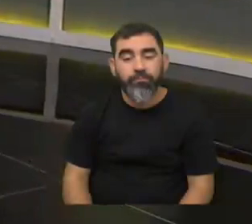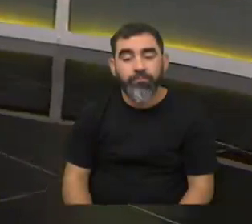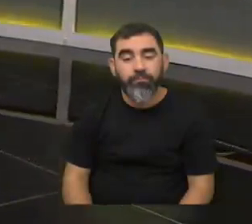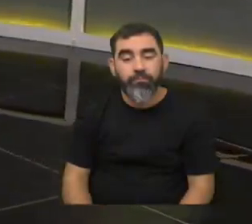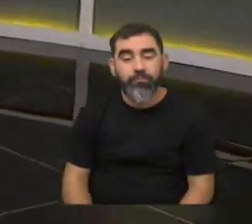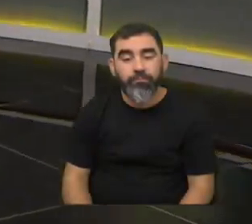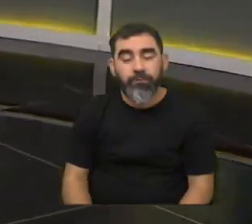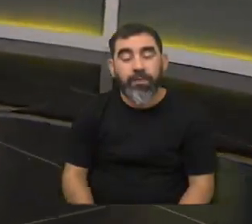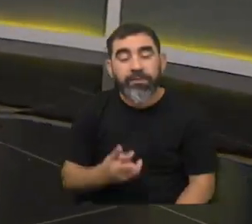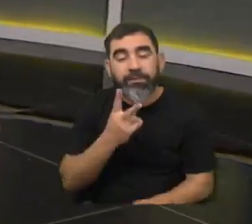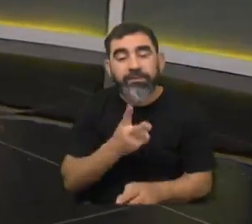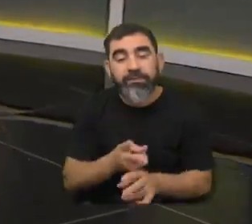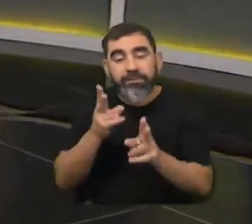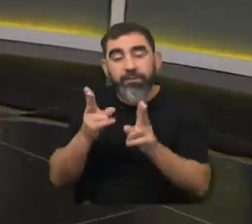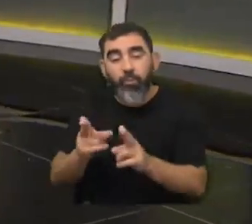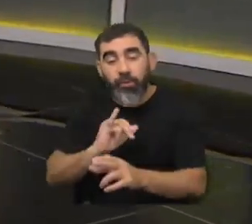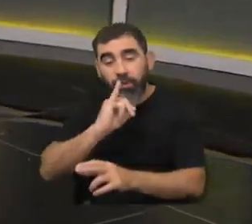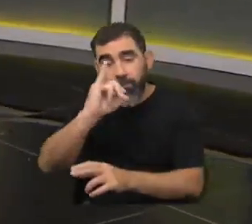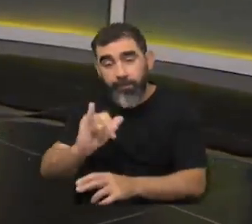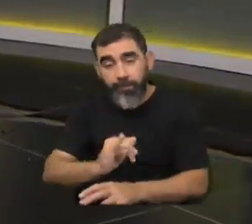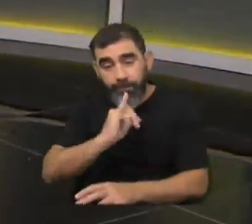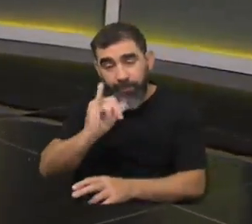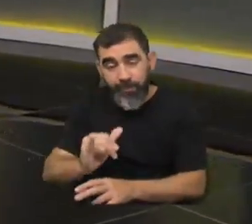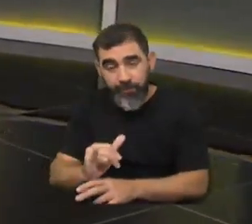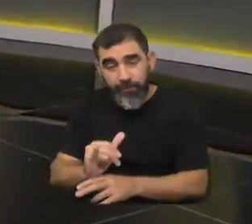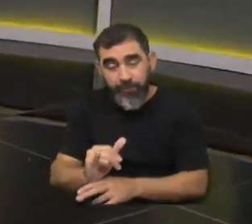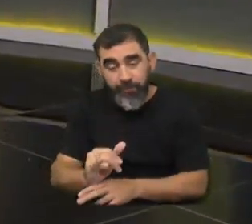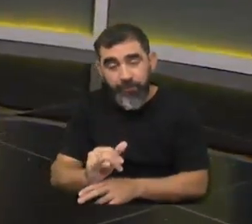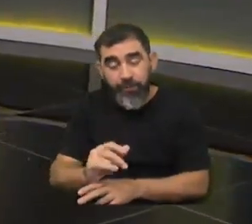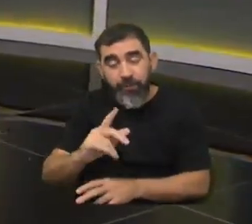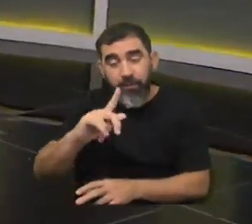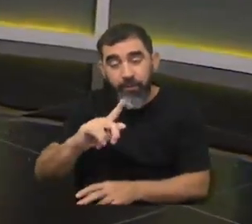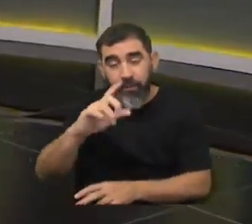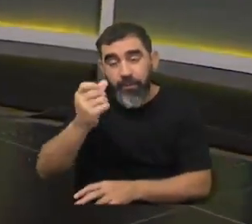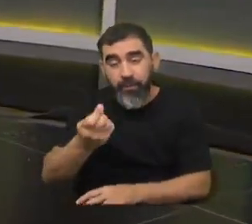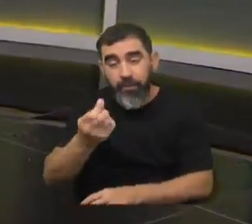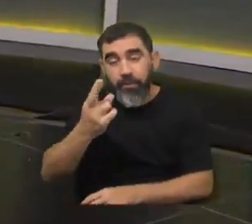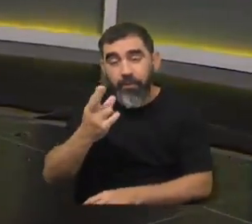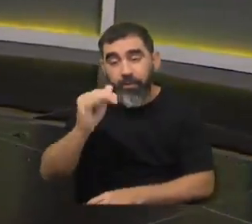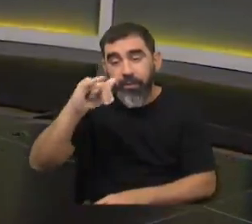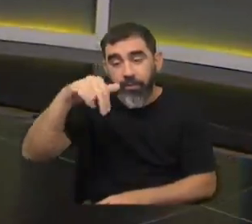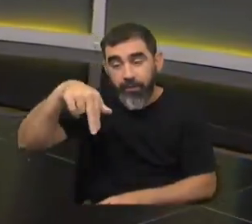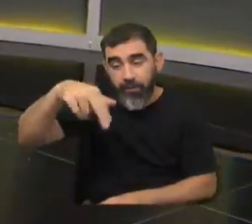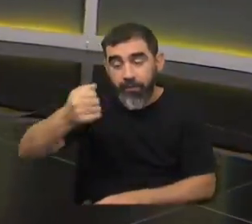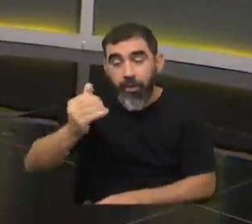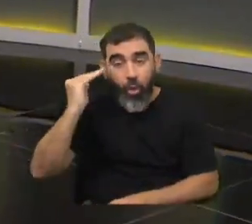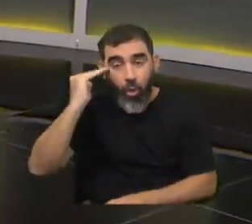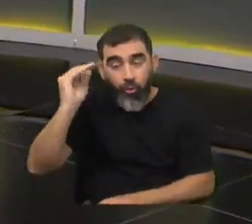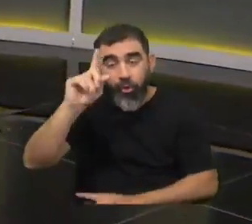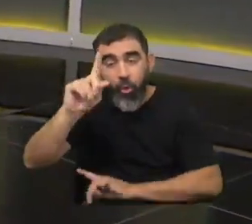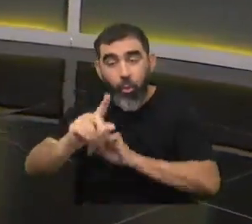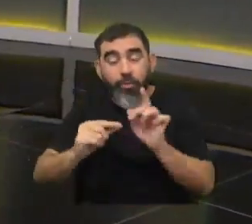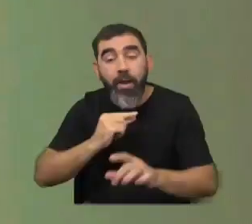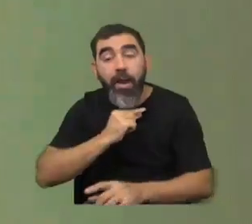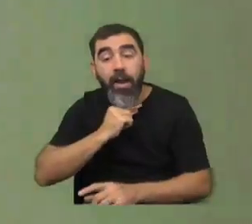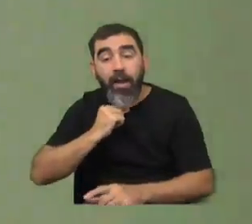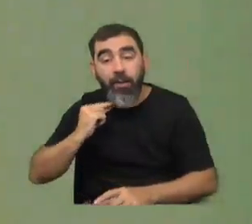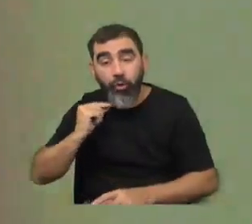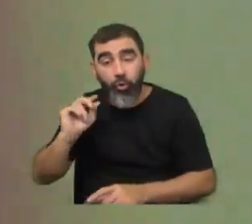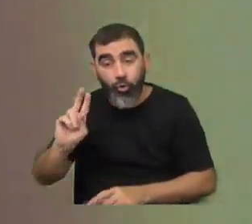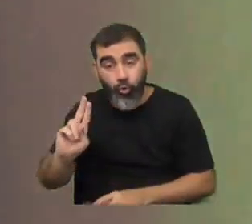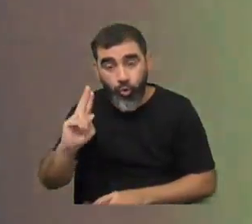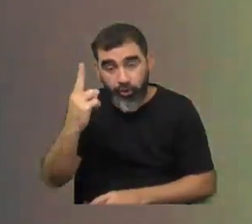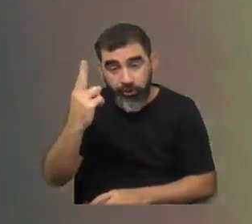Y en esta segunda parte del informe, Karina Silva, que como veíamos es docente de la Universidad Católica de